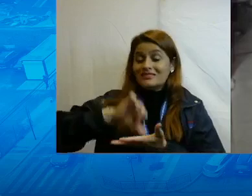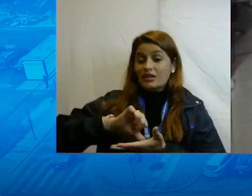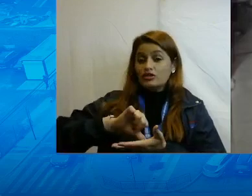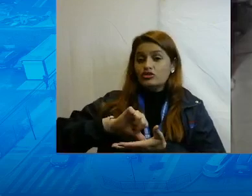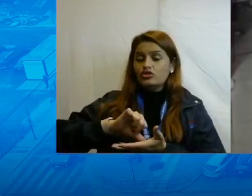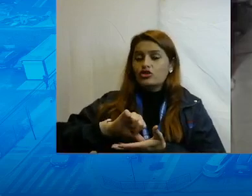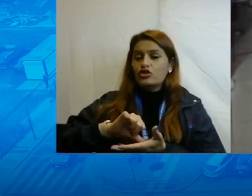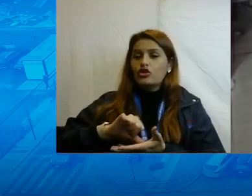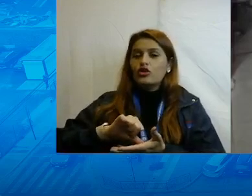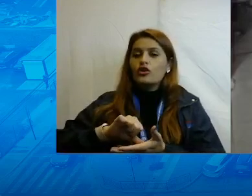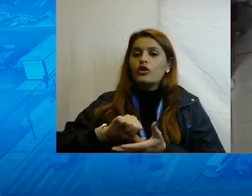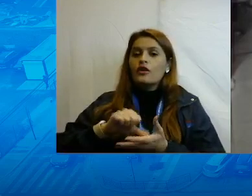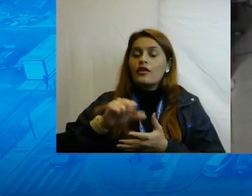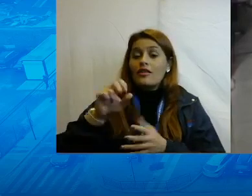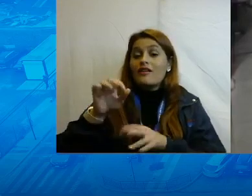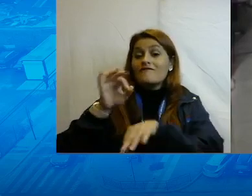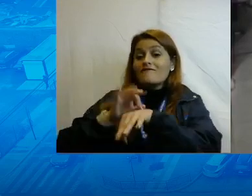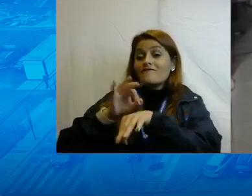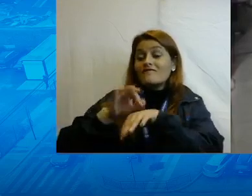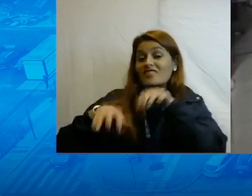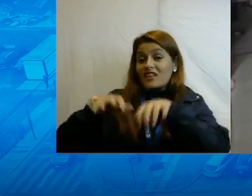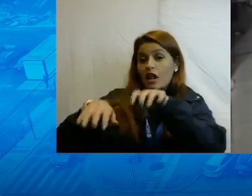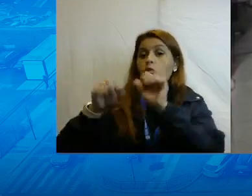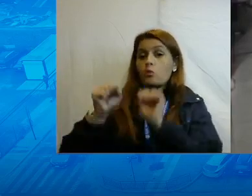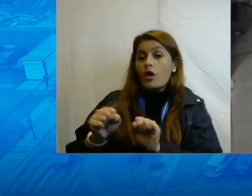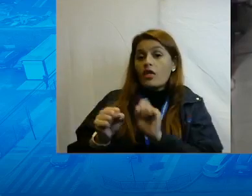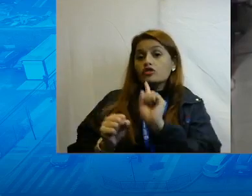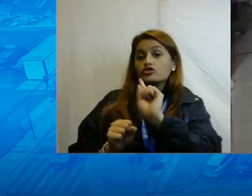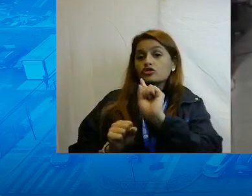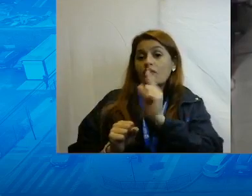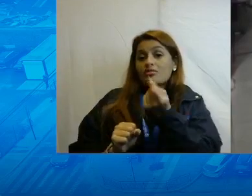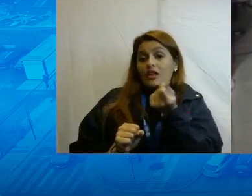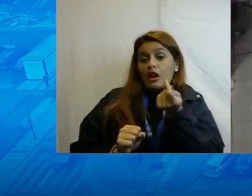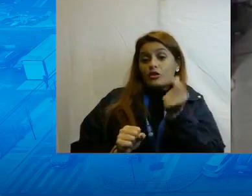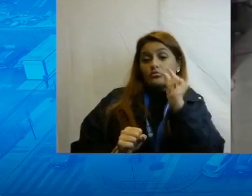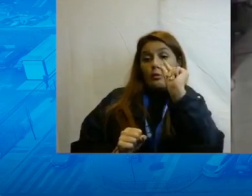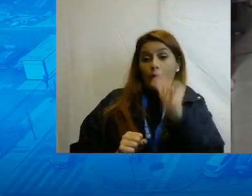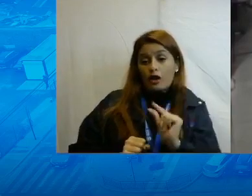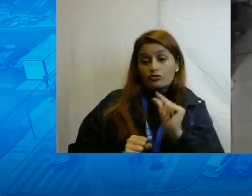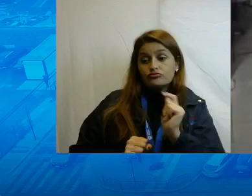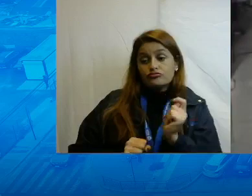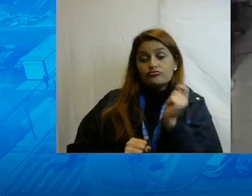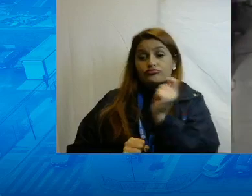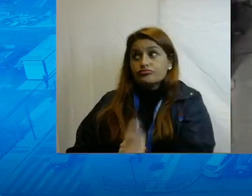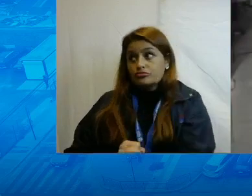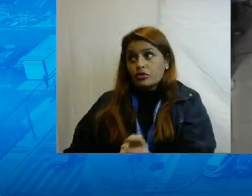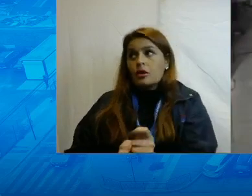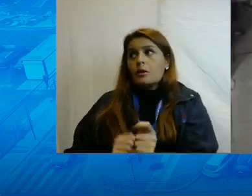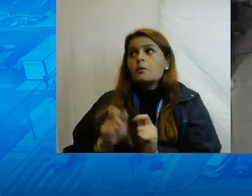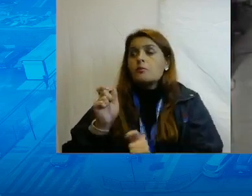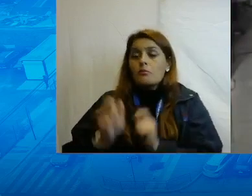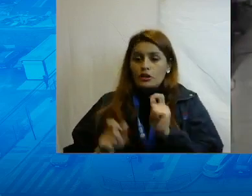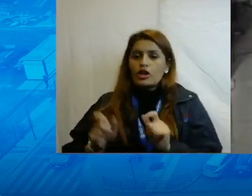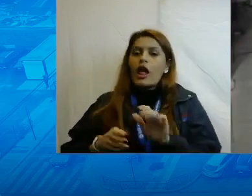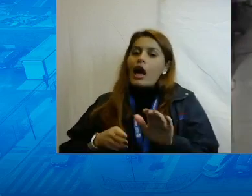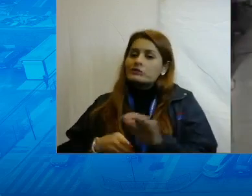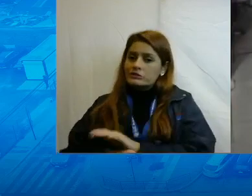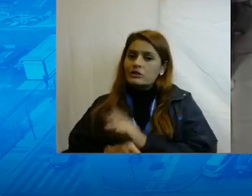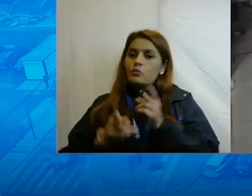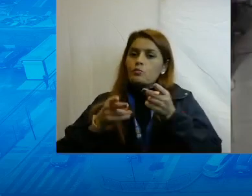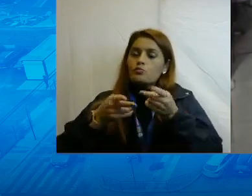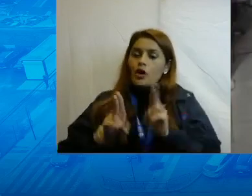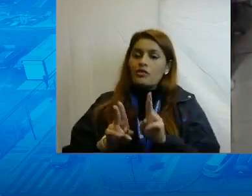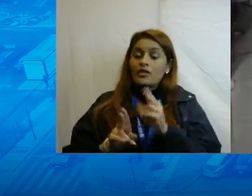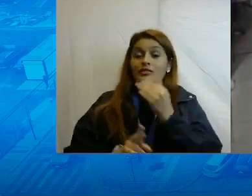pueda autofinanciar con cobros que sean obviamente accesibles a la comunidad, también con